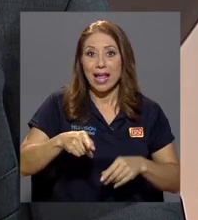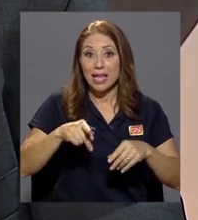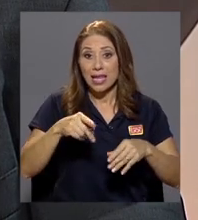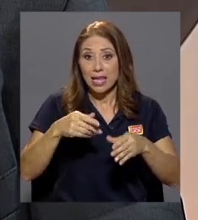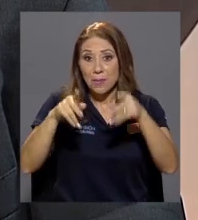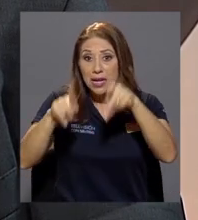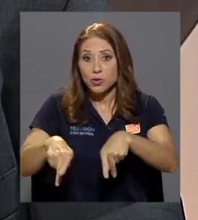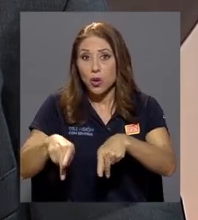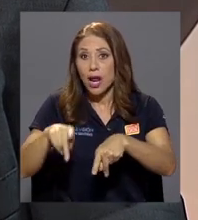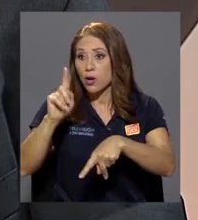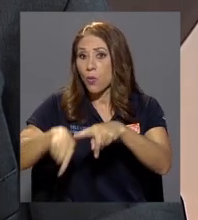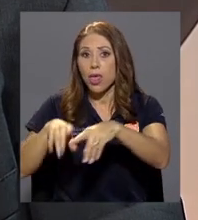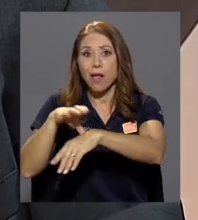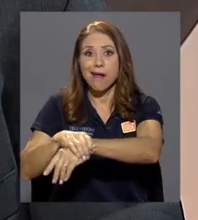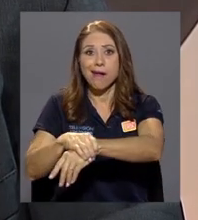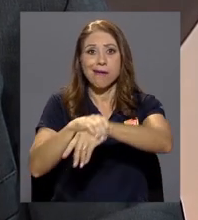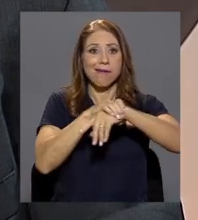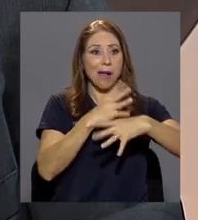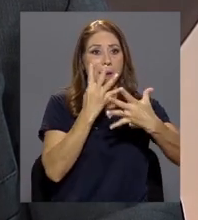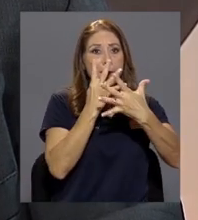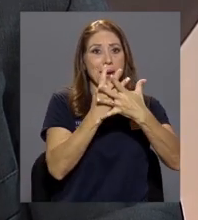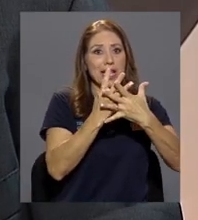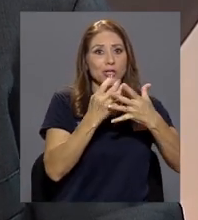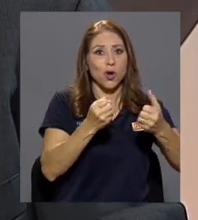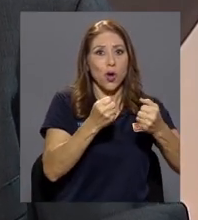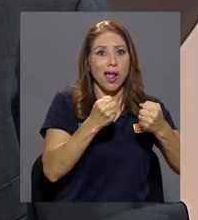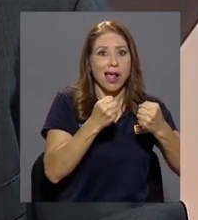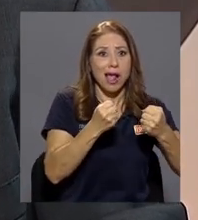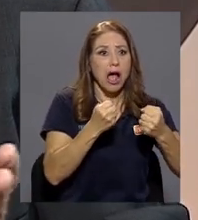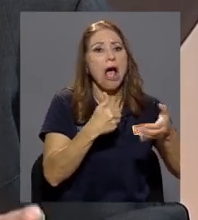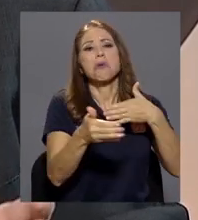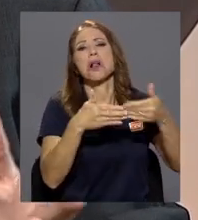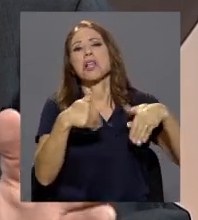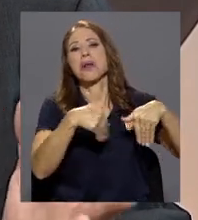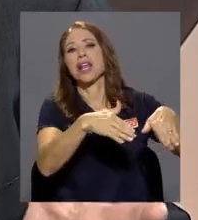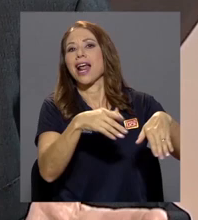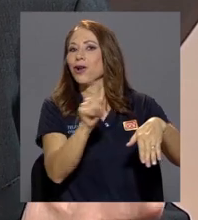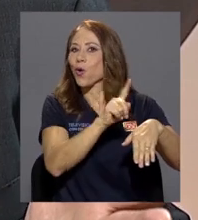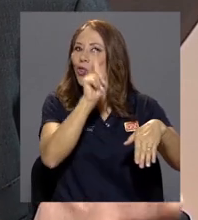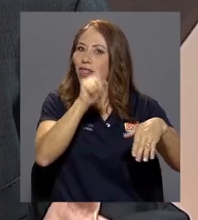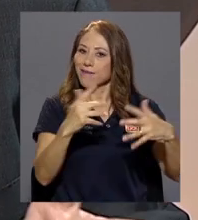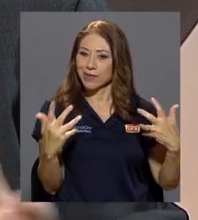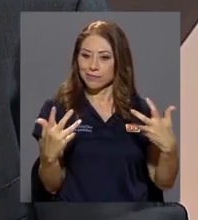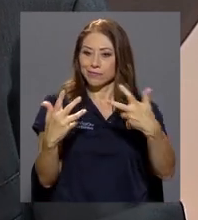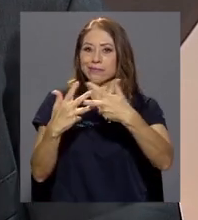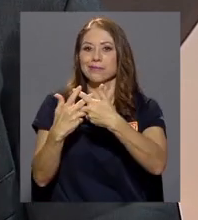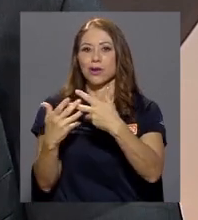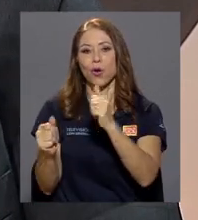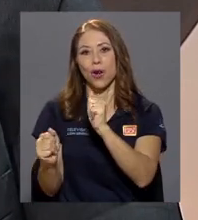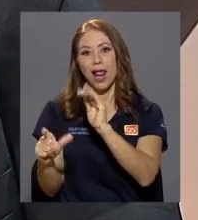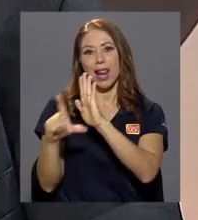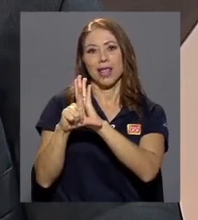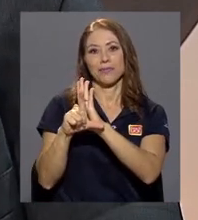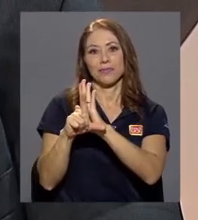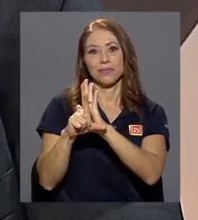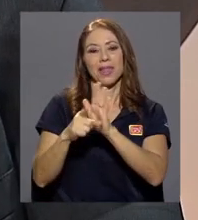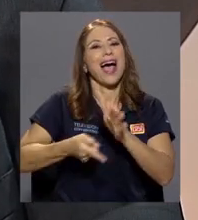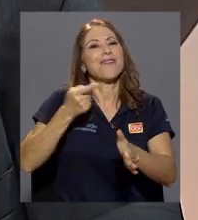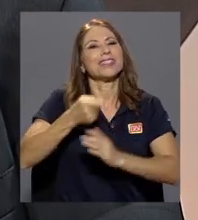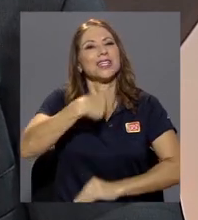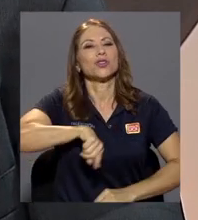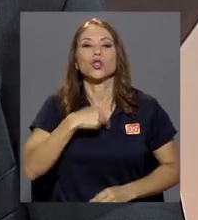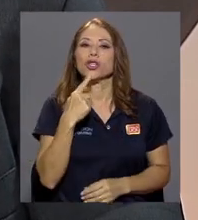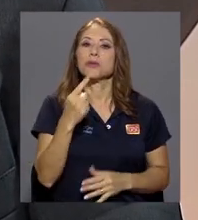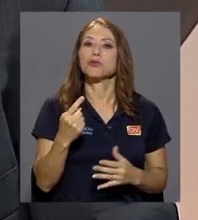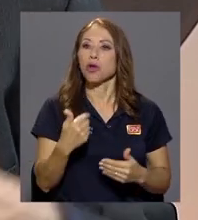puede estar preso de cualquier manera sino que se tiene que estar preso también de acuerdo a lo que dice la ley por lo tanto como a veces decimos